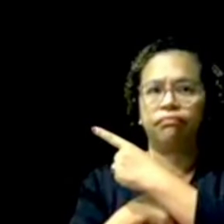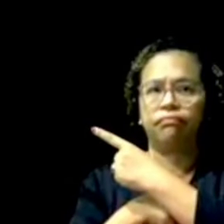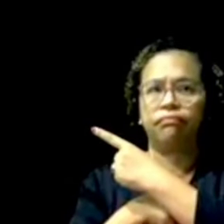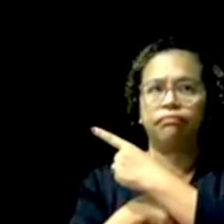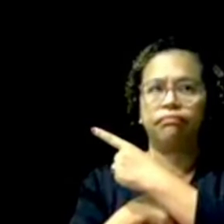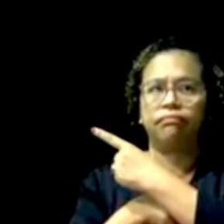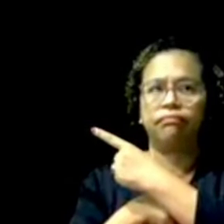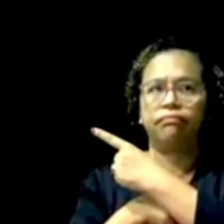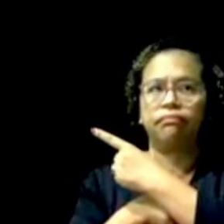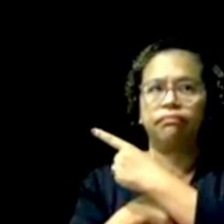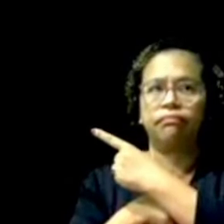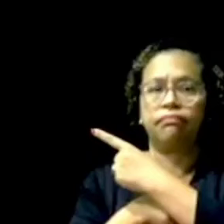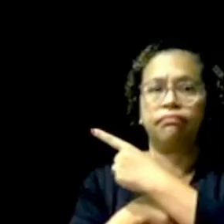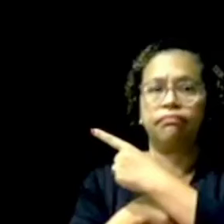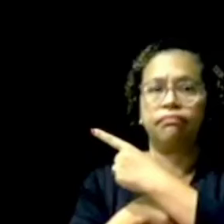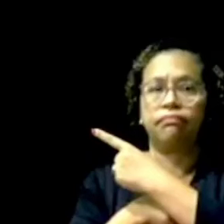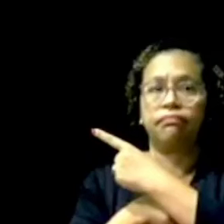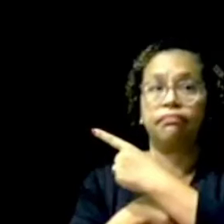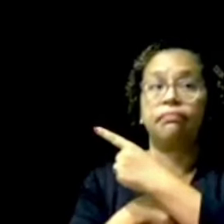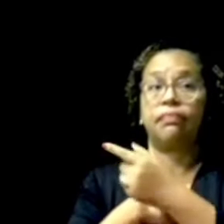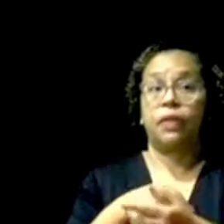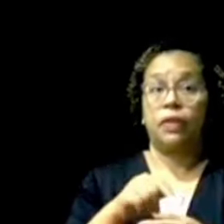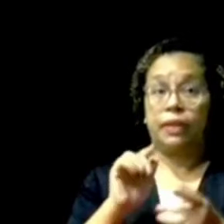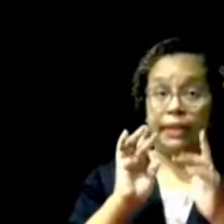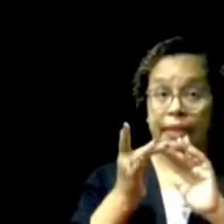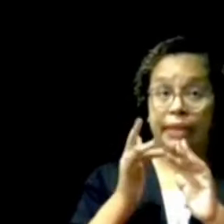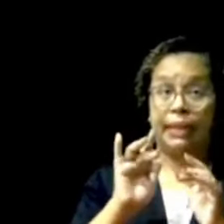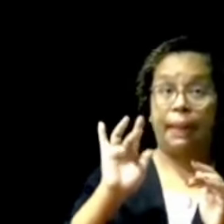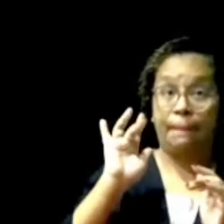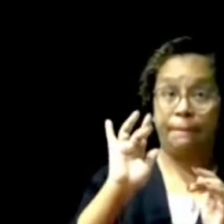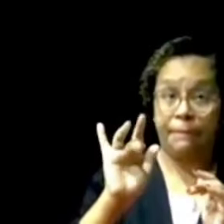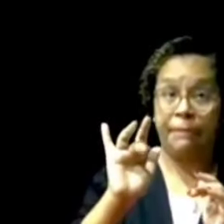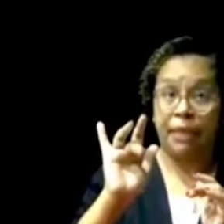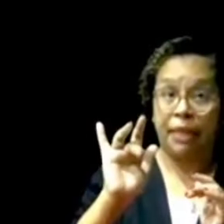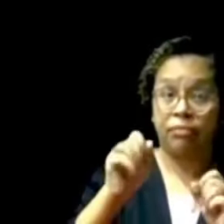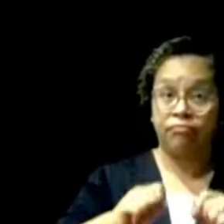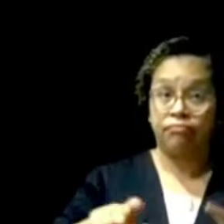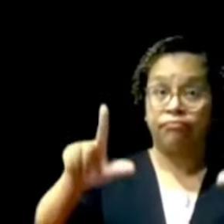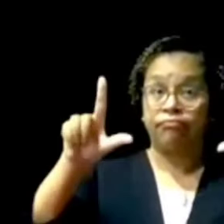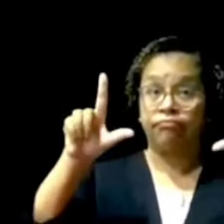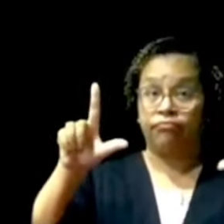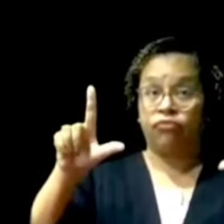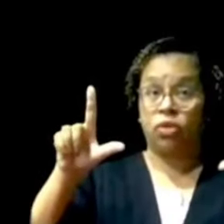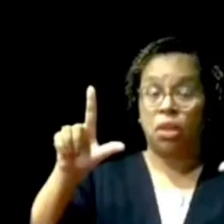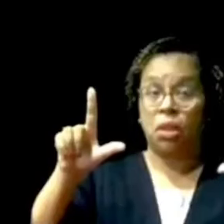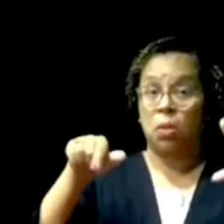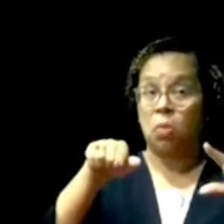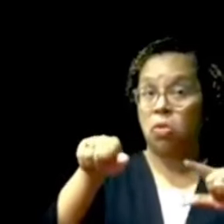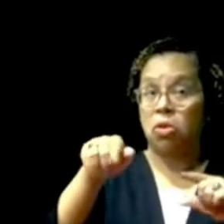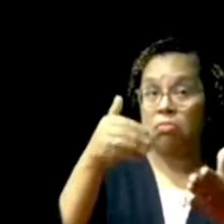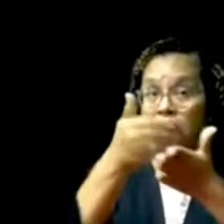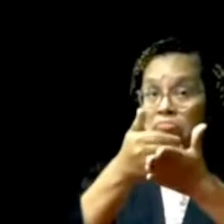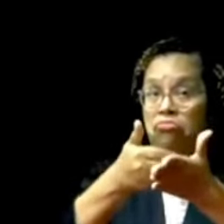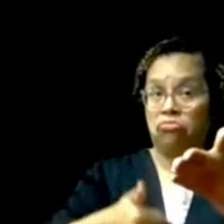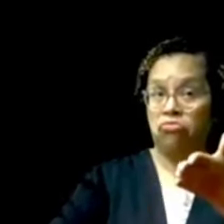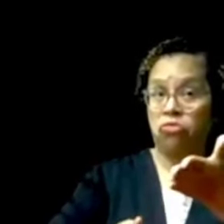están como que ustedes no han presentado. Y ahí está el sello de la Cámara de Cuentas, ahí está recibido por la Cámara de Cuentas